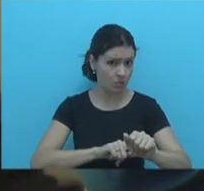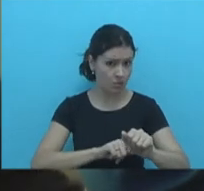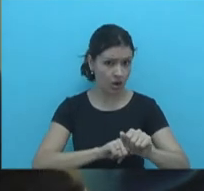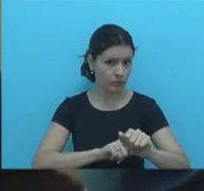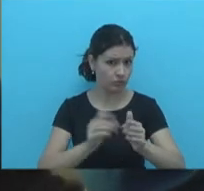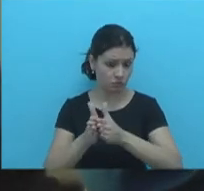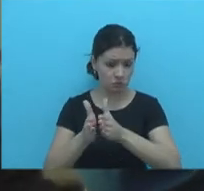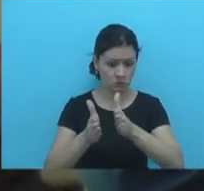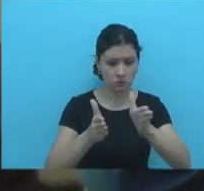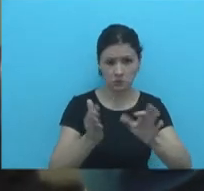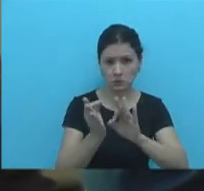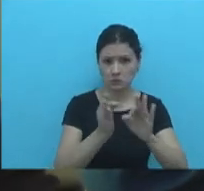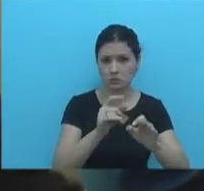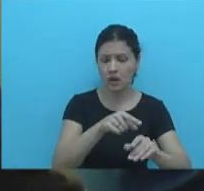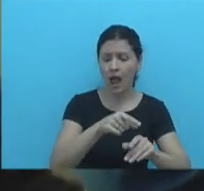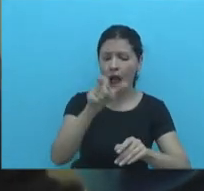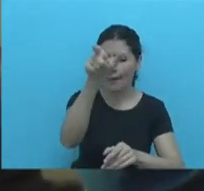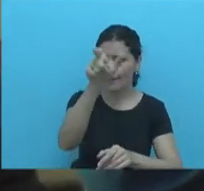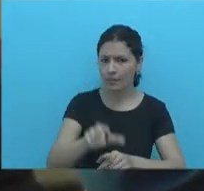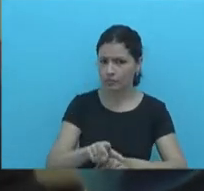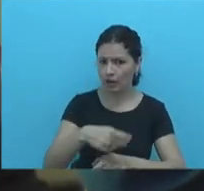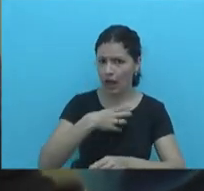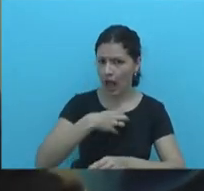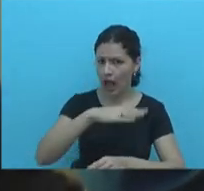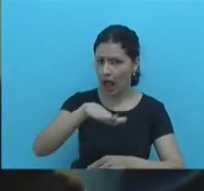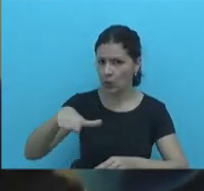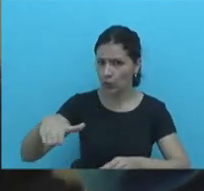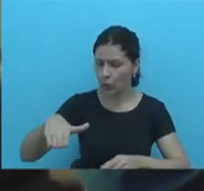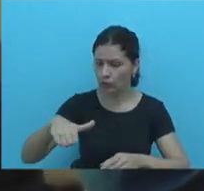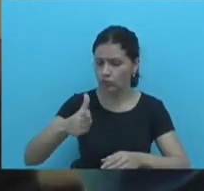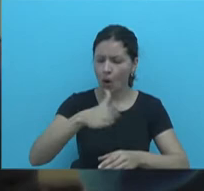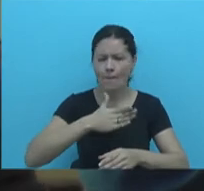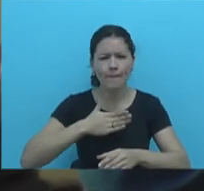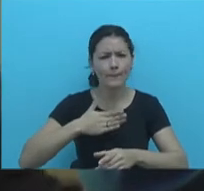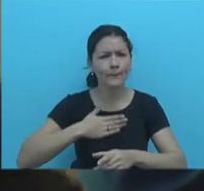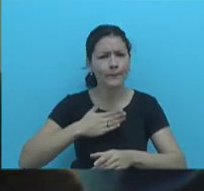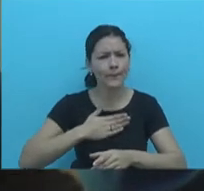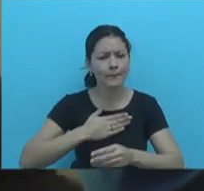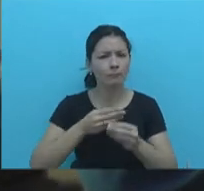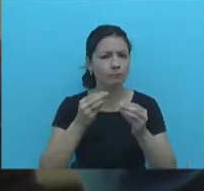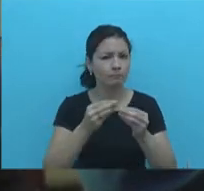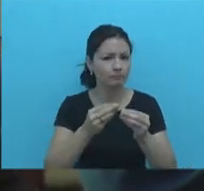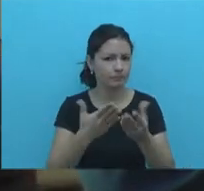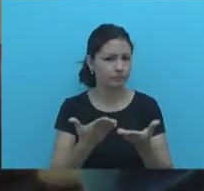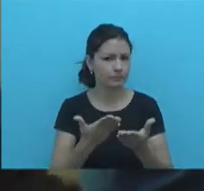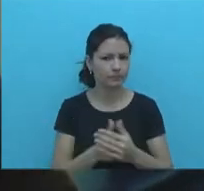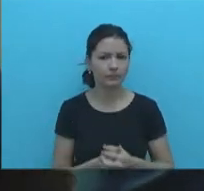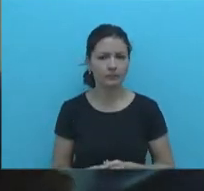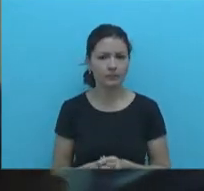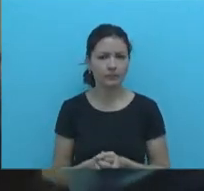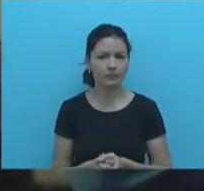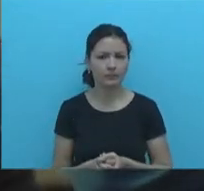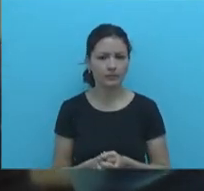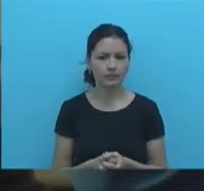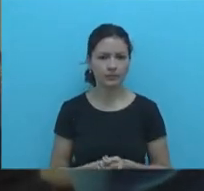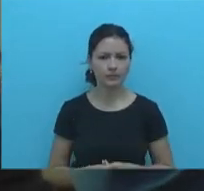digamos, ¿qué cualidad va a tener la persona para elegir a qué rumbo dirigirse?